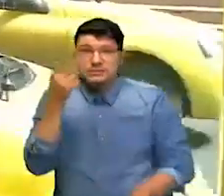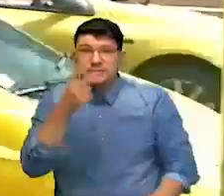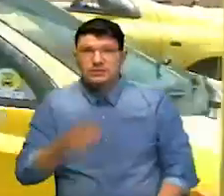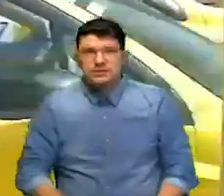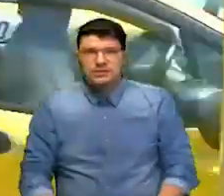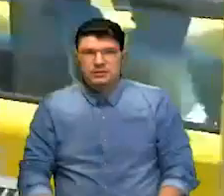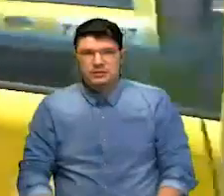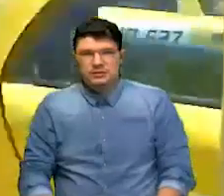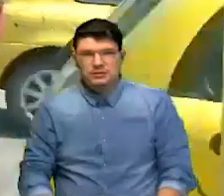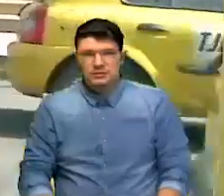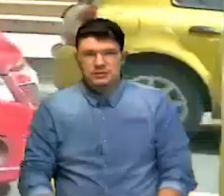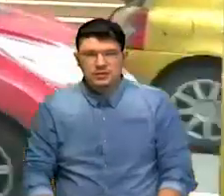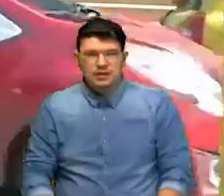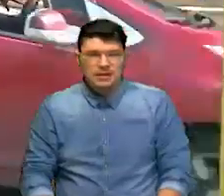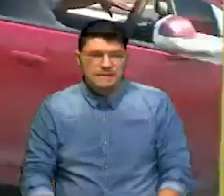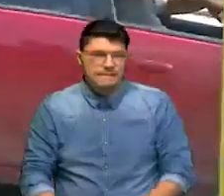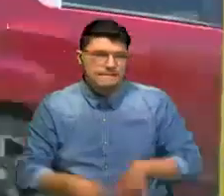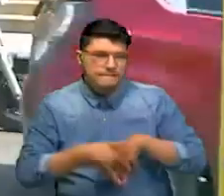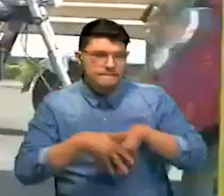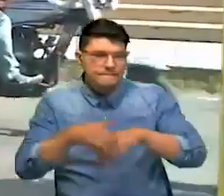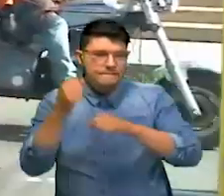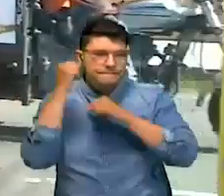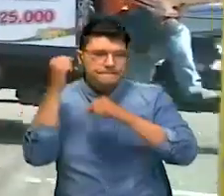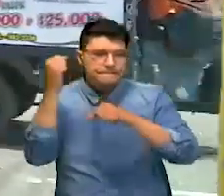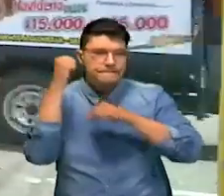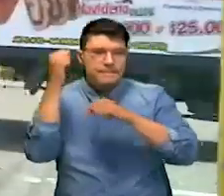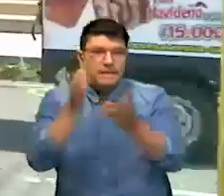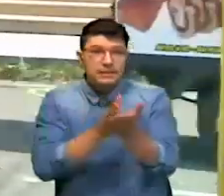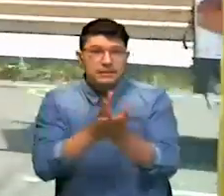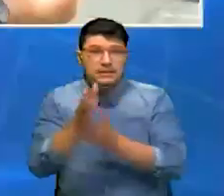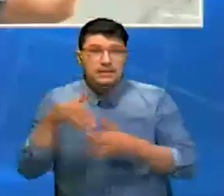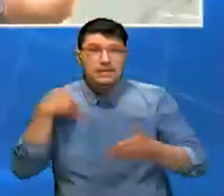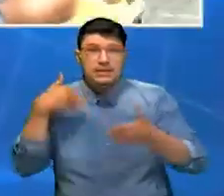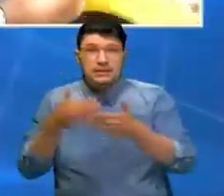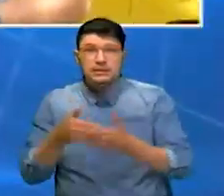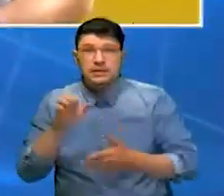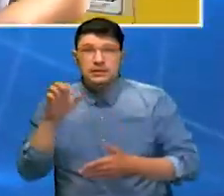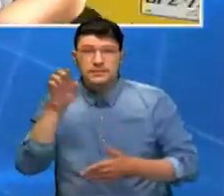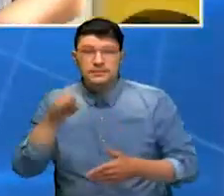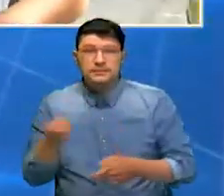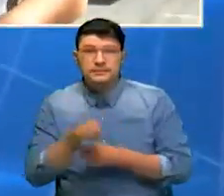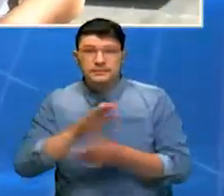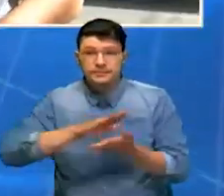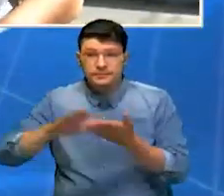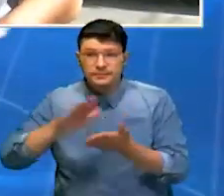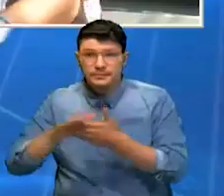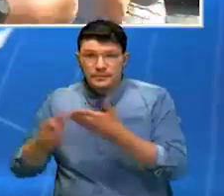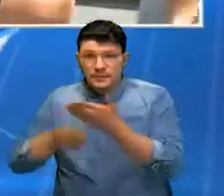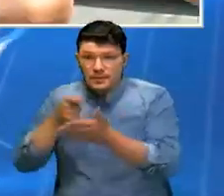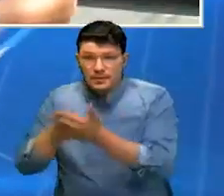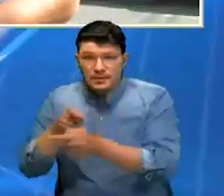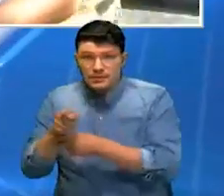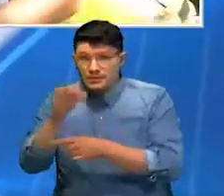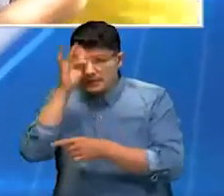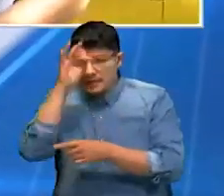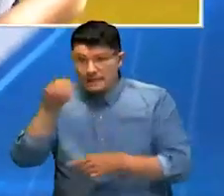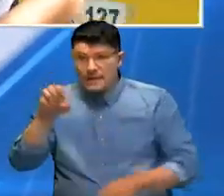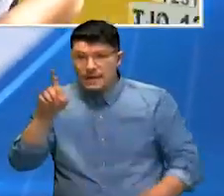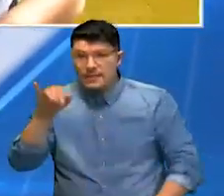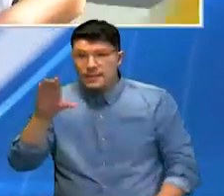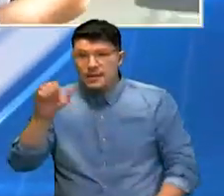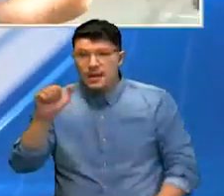Muy bien, pues esta protesta pacífica se mantendrá hasta que la EPS autorice el pago a la Clínica Medical Duarte para que realice